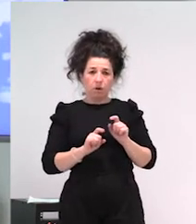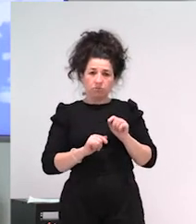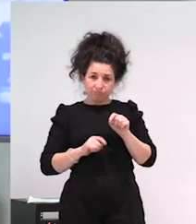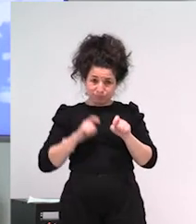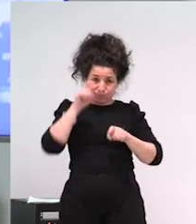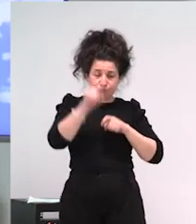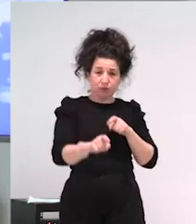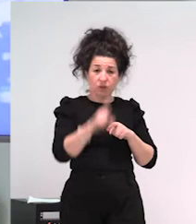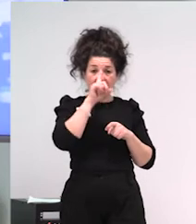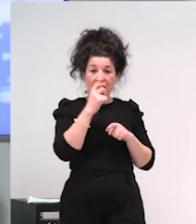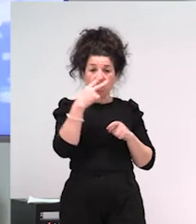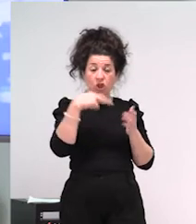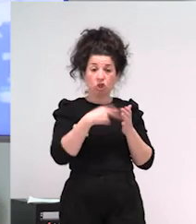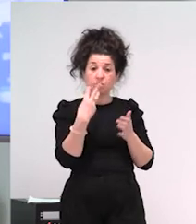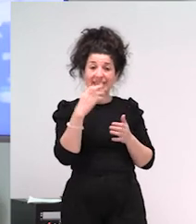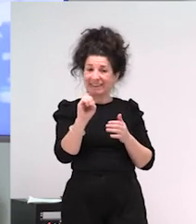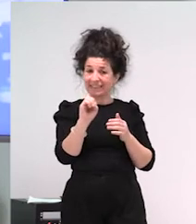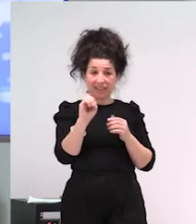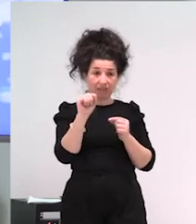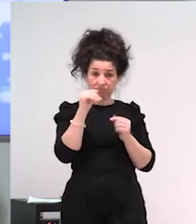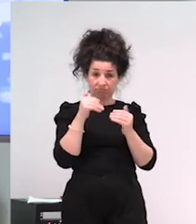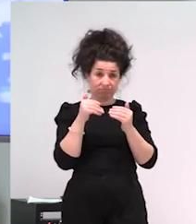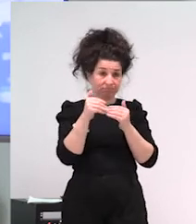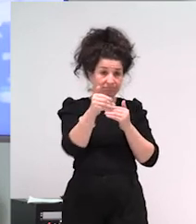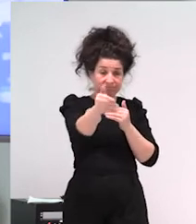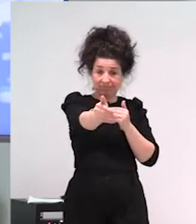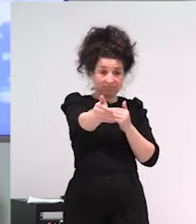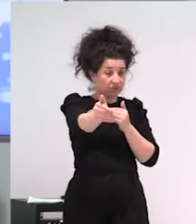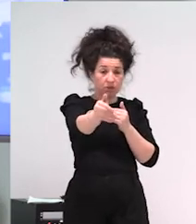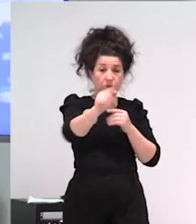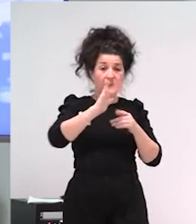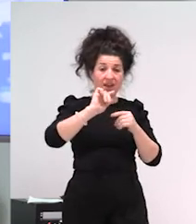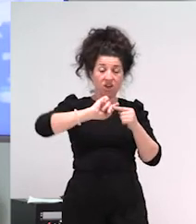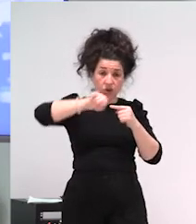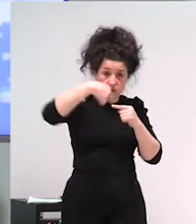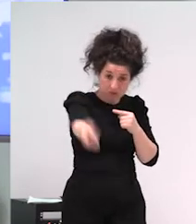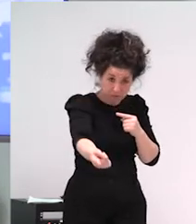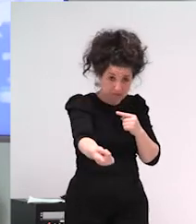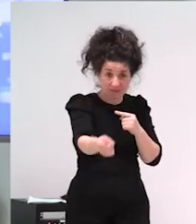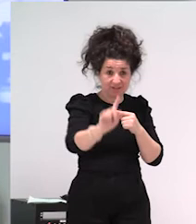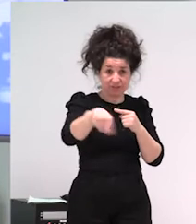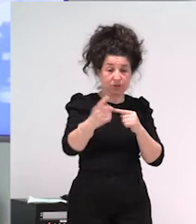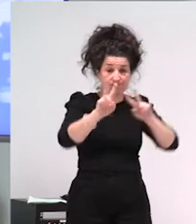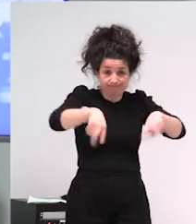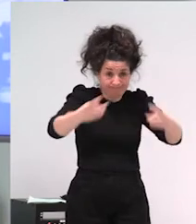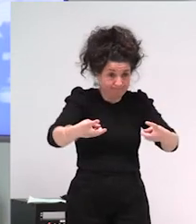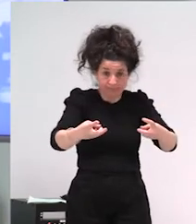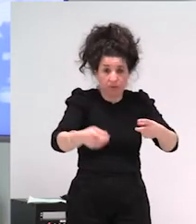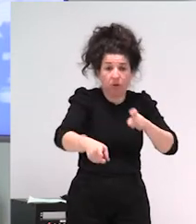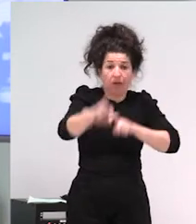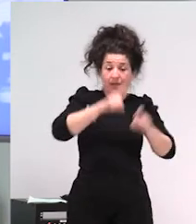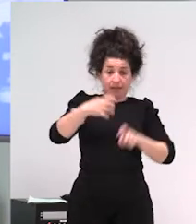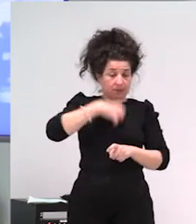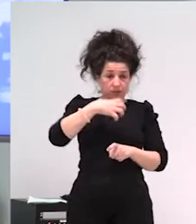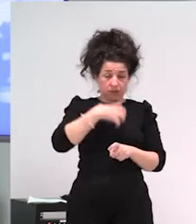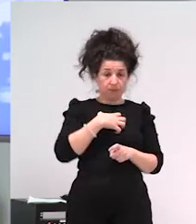que en 2030 llegamos al punto de no retorno, que habrá consecuencias de la crisis climática, que a día de hoy,